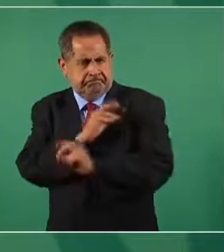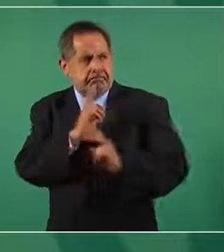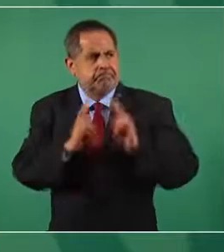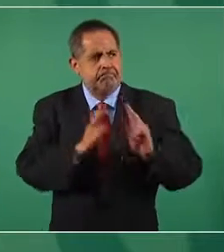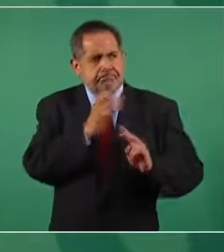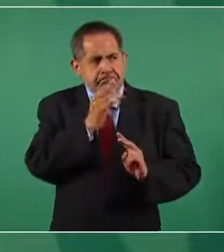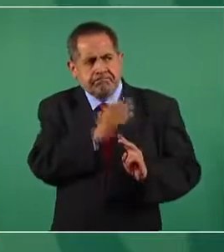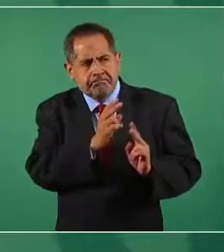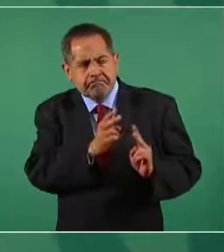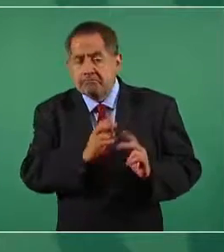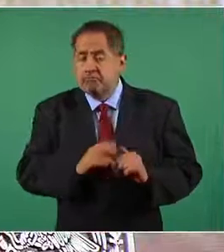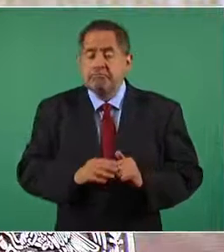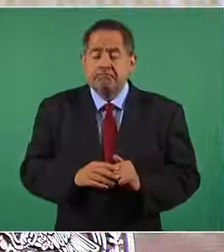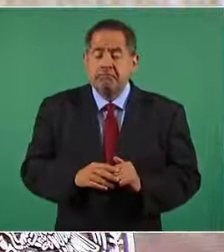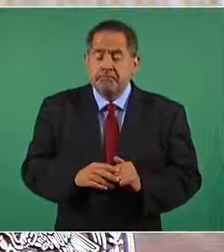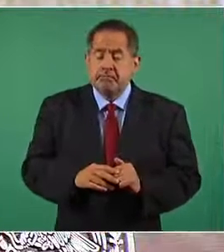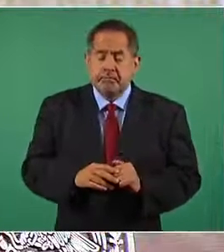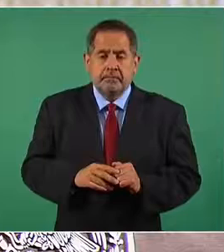y